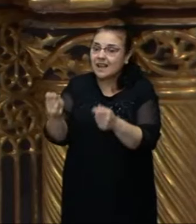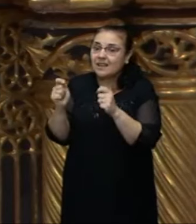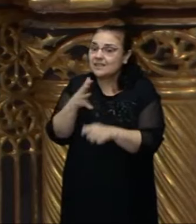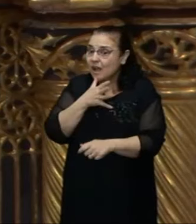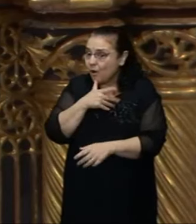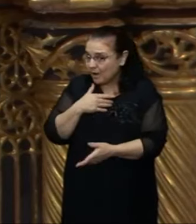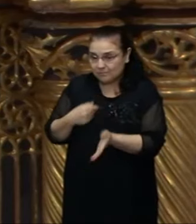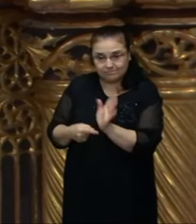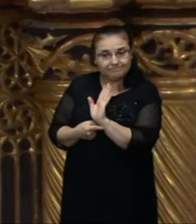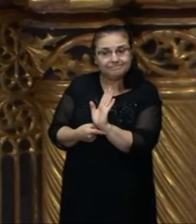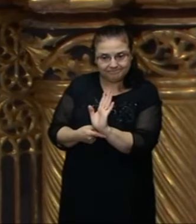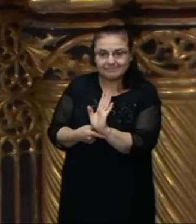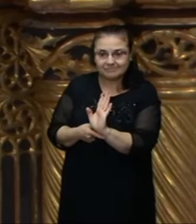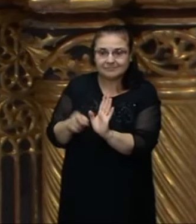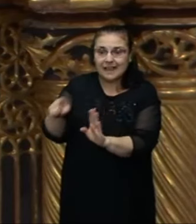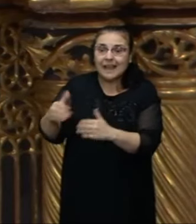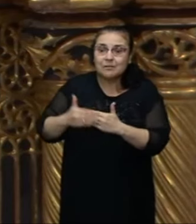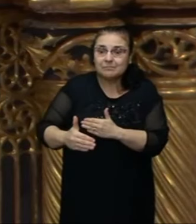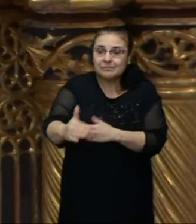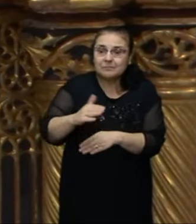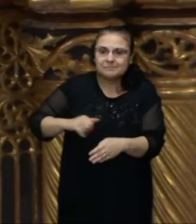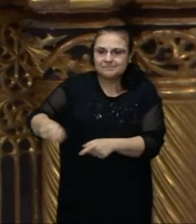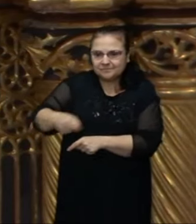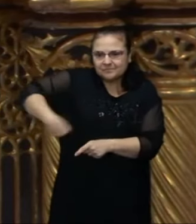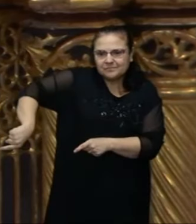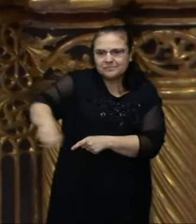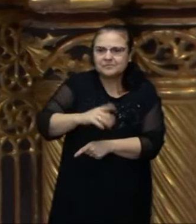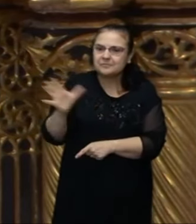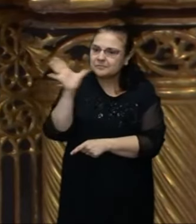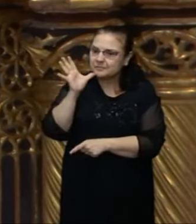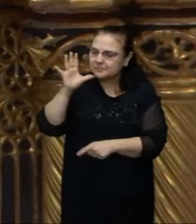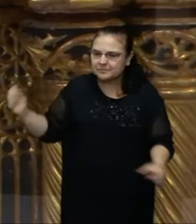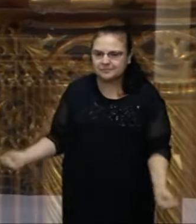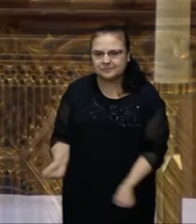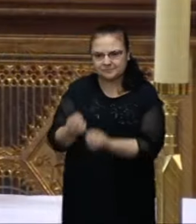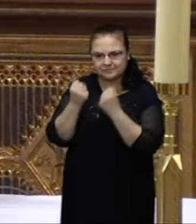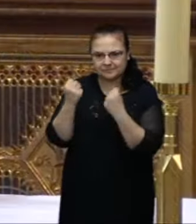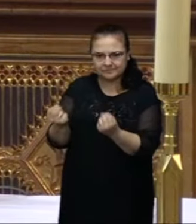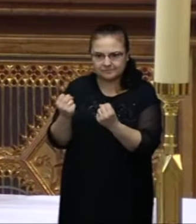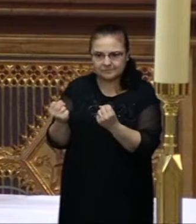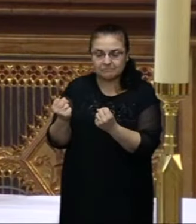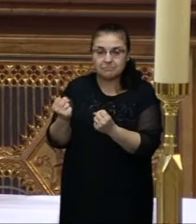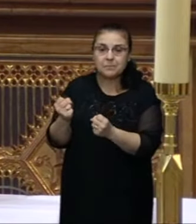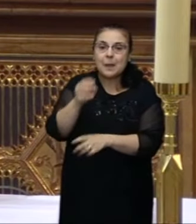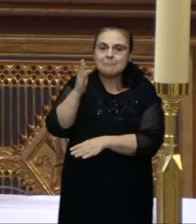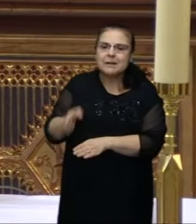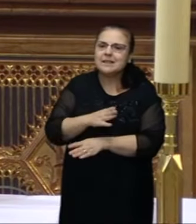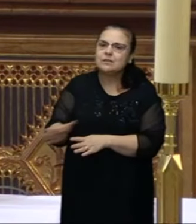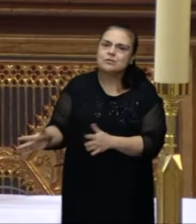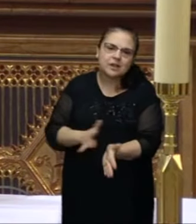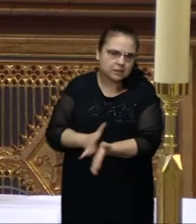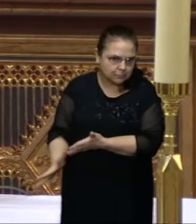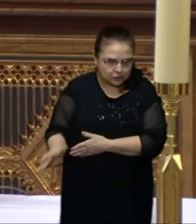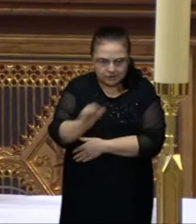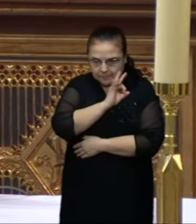generosidad y ahora te presentamos. Será para nosotros bebida de salvación.